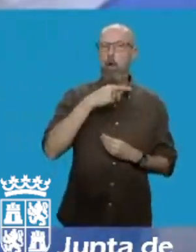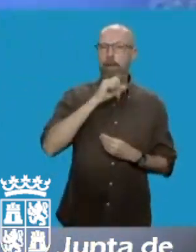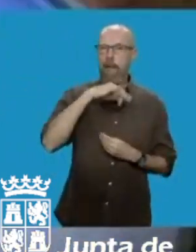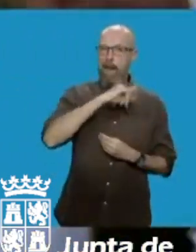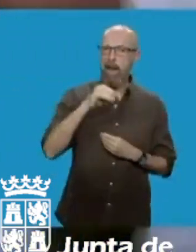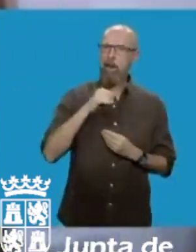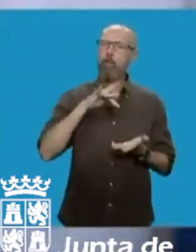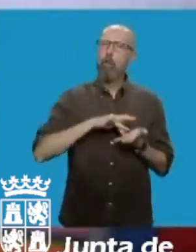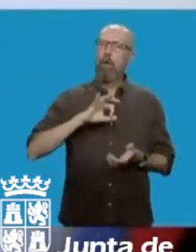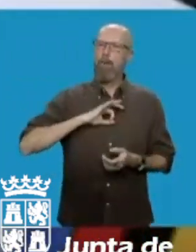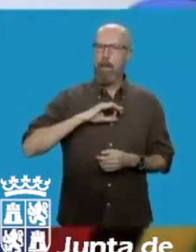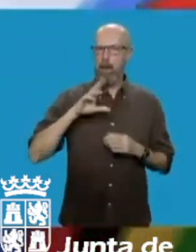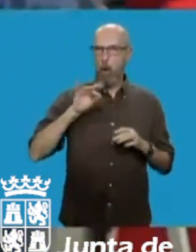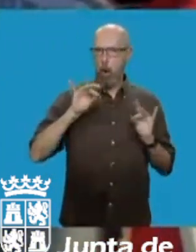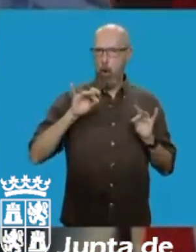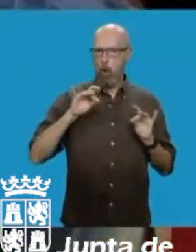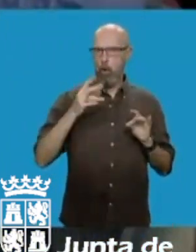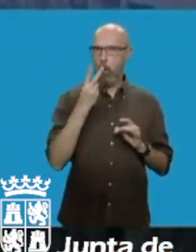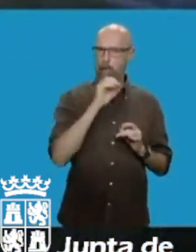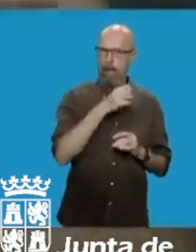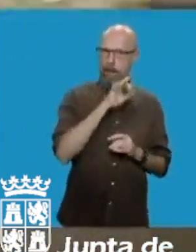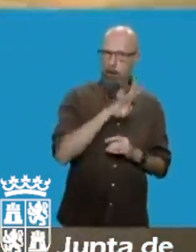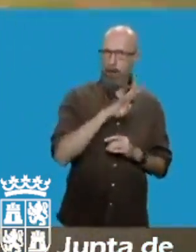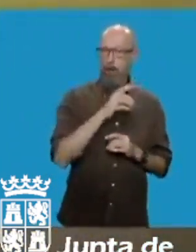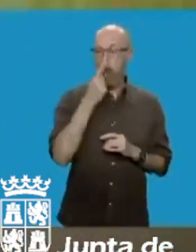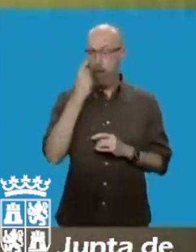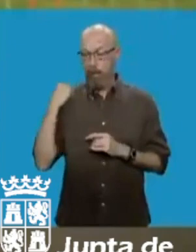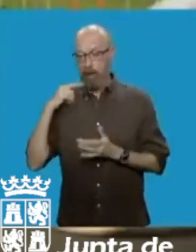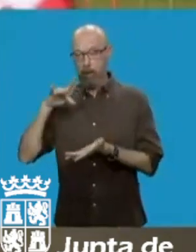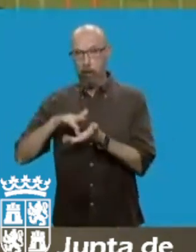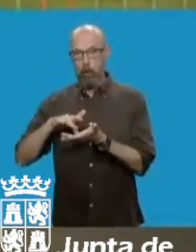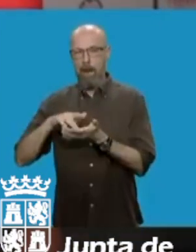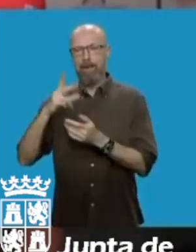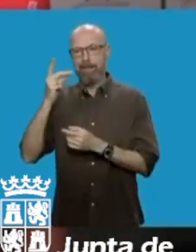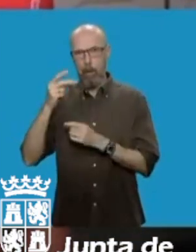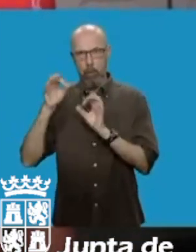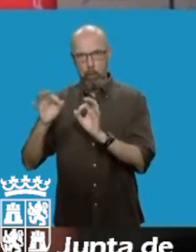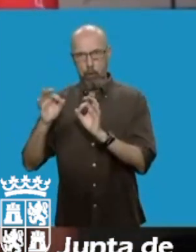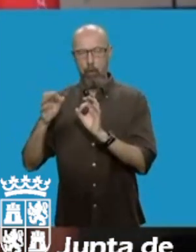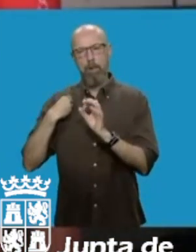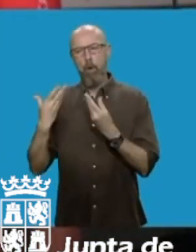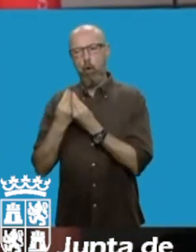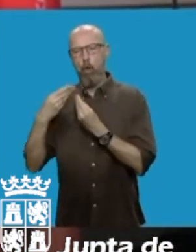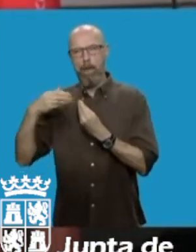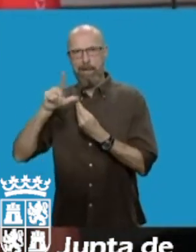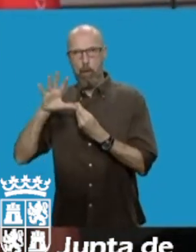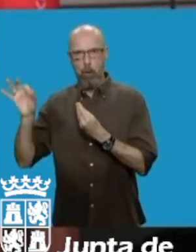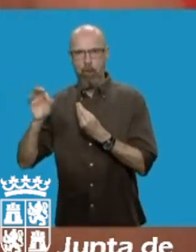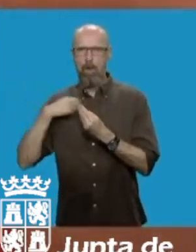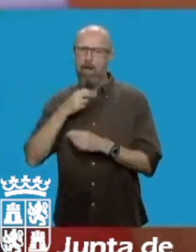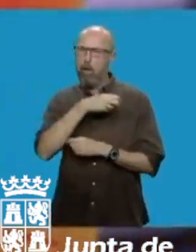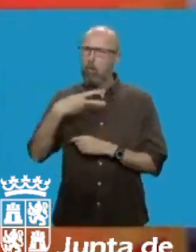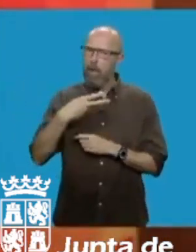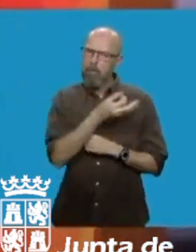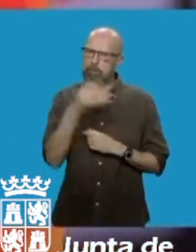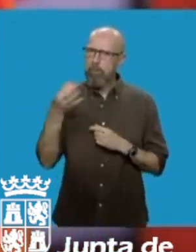en 2014. Y el pasado año, conseguía el subcampeonato junto a Adolfo Bellido. Sus grandes resultados en la doble faceta